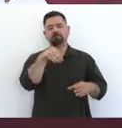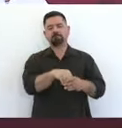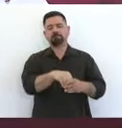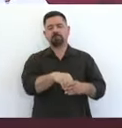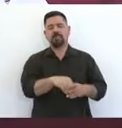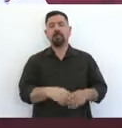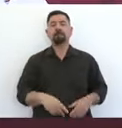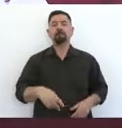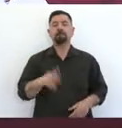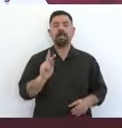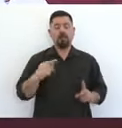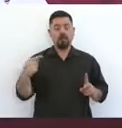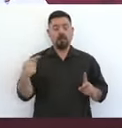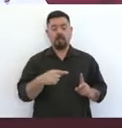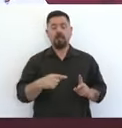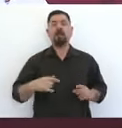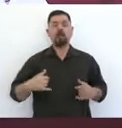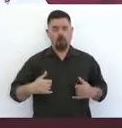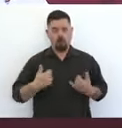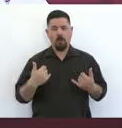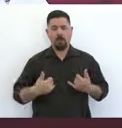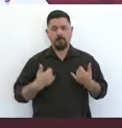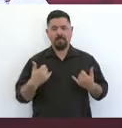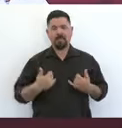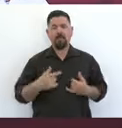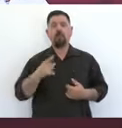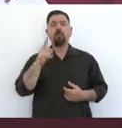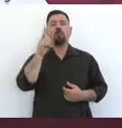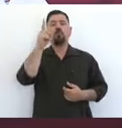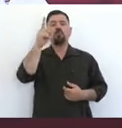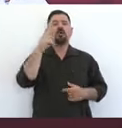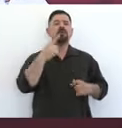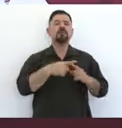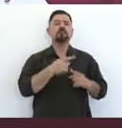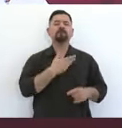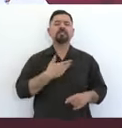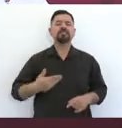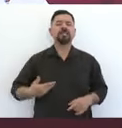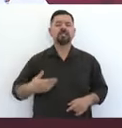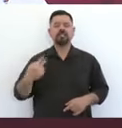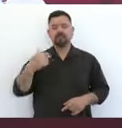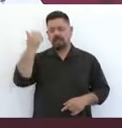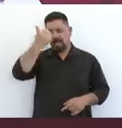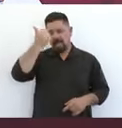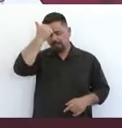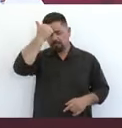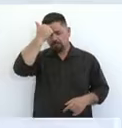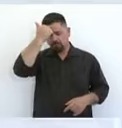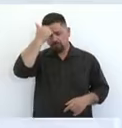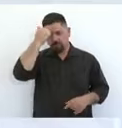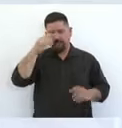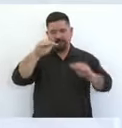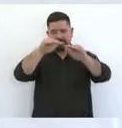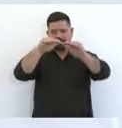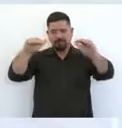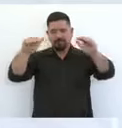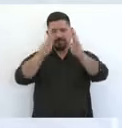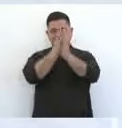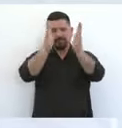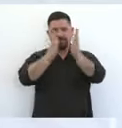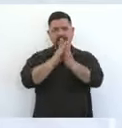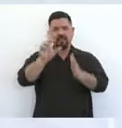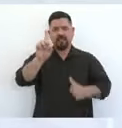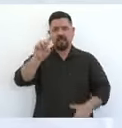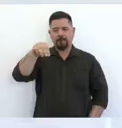era joven, por ejemplo, el apóstol de la democracia, Francisco I. Madero, y